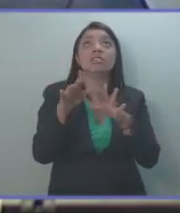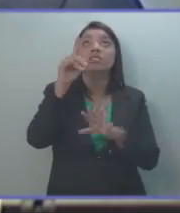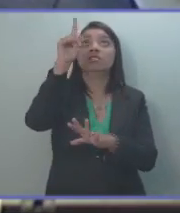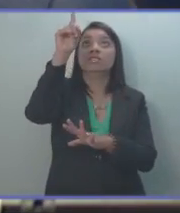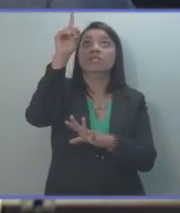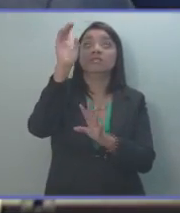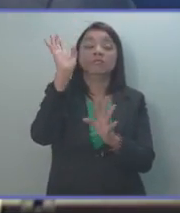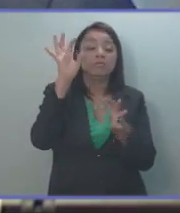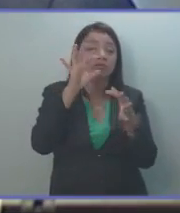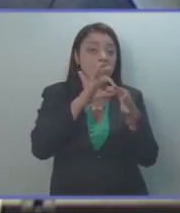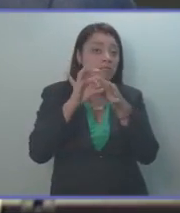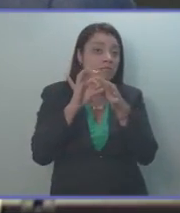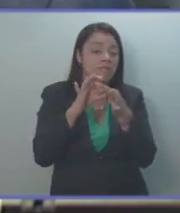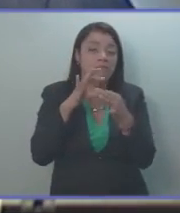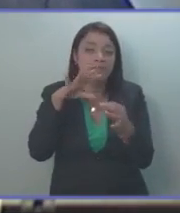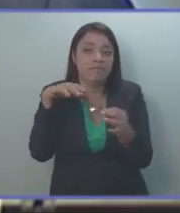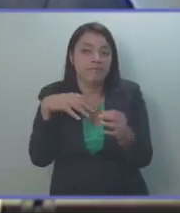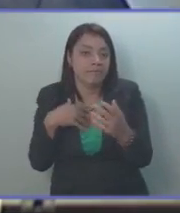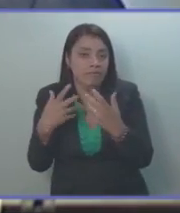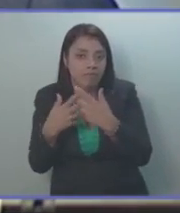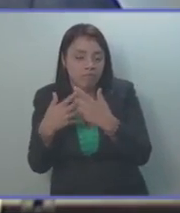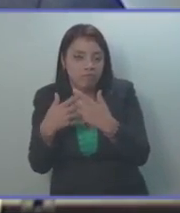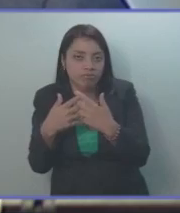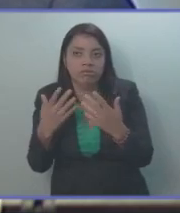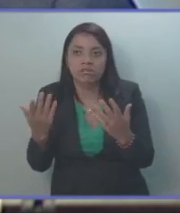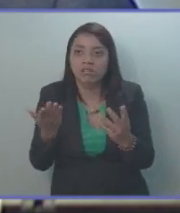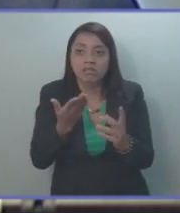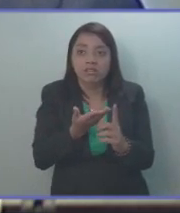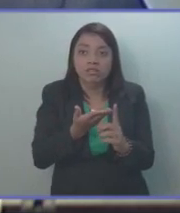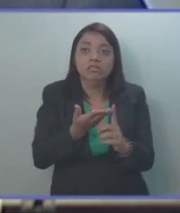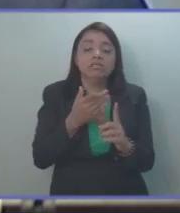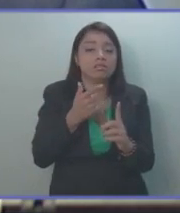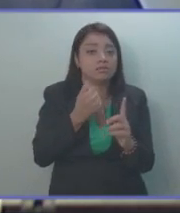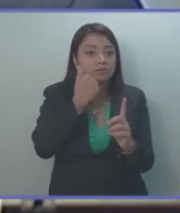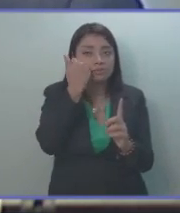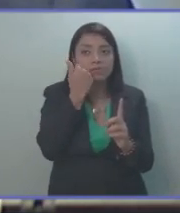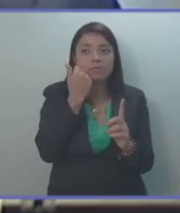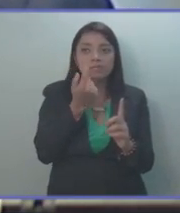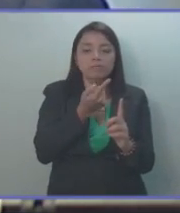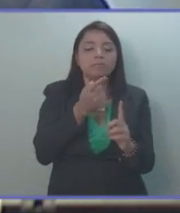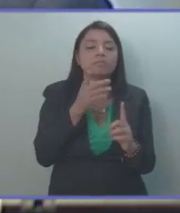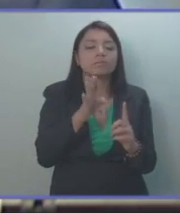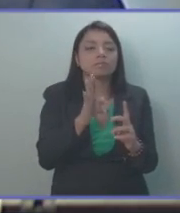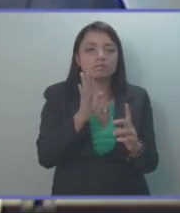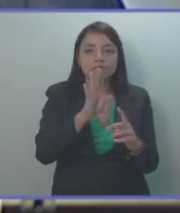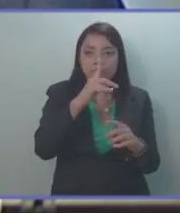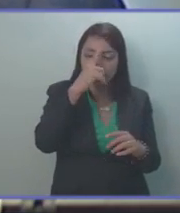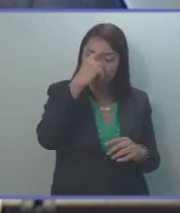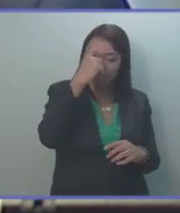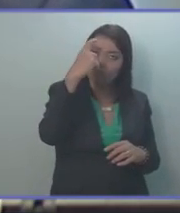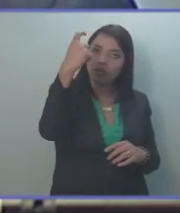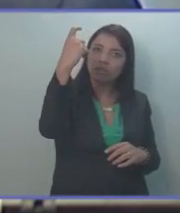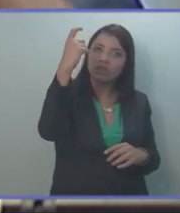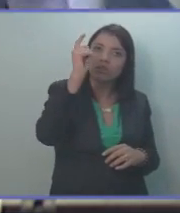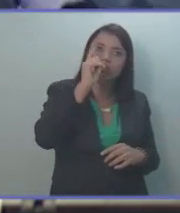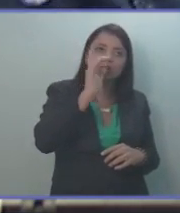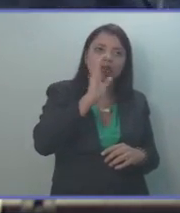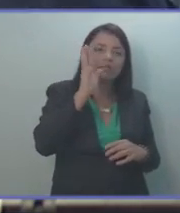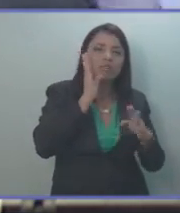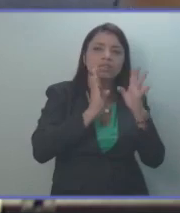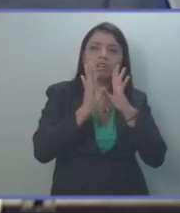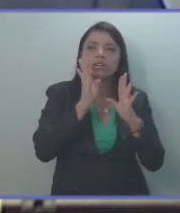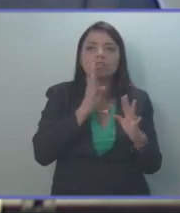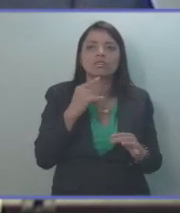solidaridad de empresarios y de funcionarios, este joven no verá frustrado su sueño y solo viene a tocar